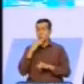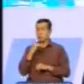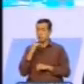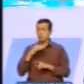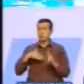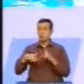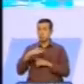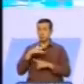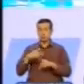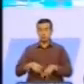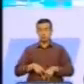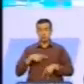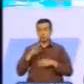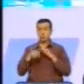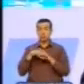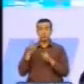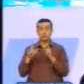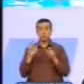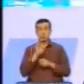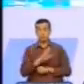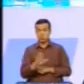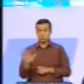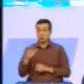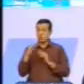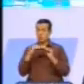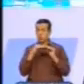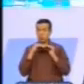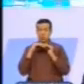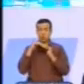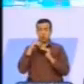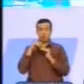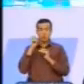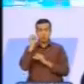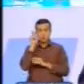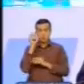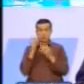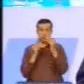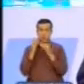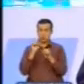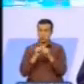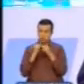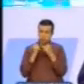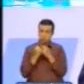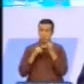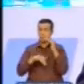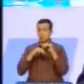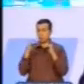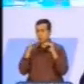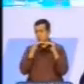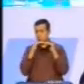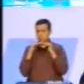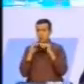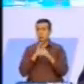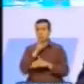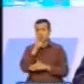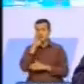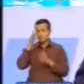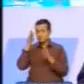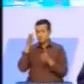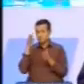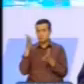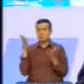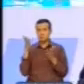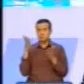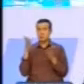las condiciones de vida de todos los ciudadanos con igualdad de oportunidades, con justicia social, con más equidad, siempre al centro,